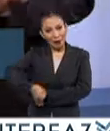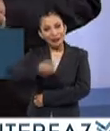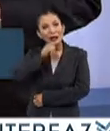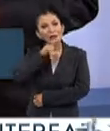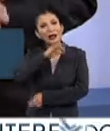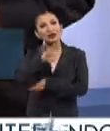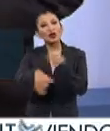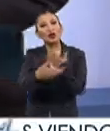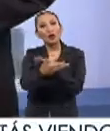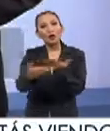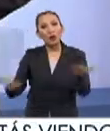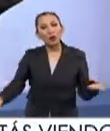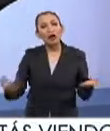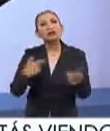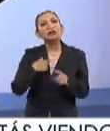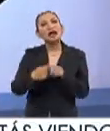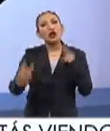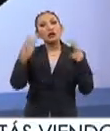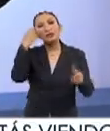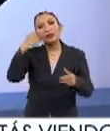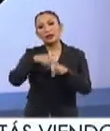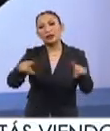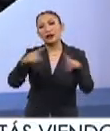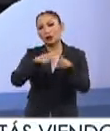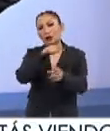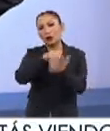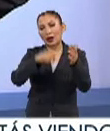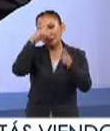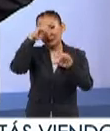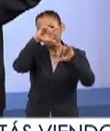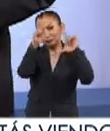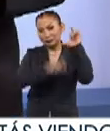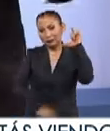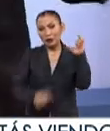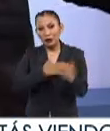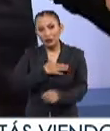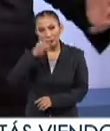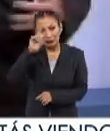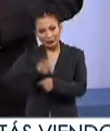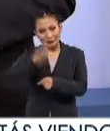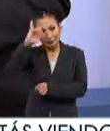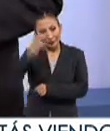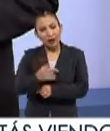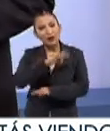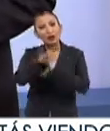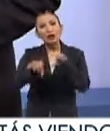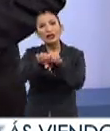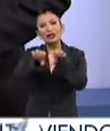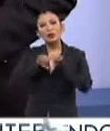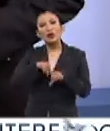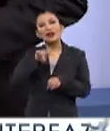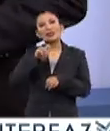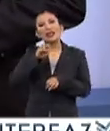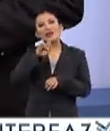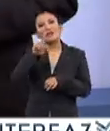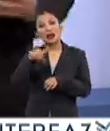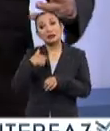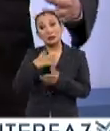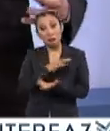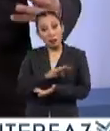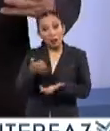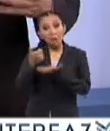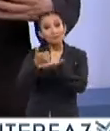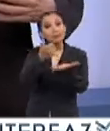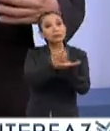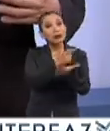por supuesto, a todos ustedes quienes nos ven a lo largo y ancho del país. Griselda Yebra, muy buenos días, y por supuesto a todo el equipo de Interfaz que hace posible